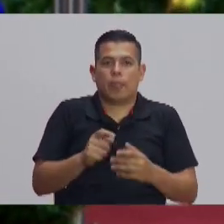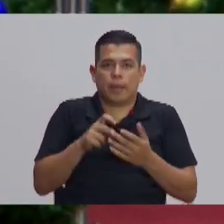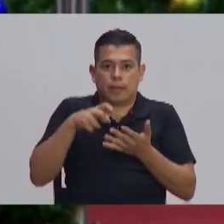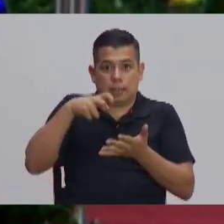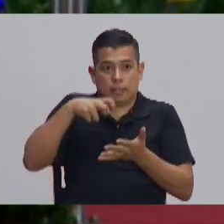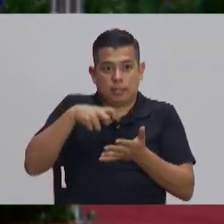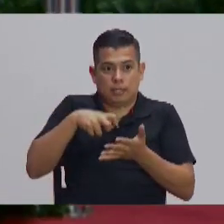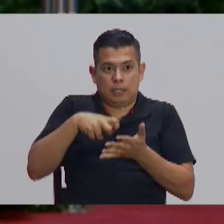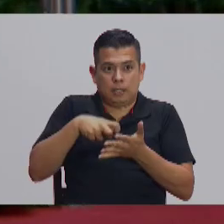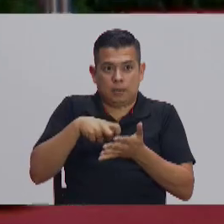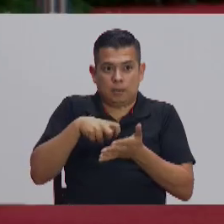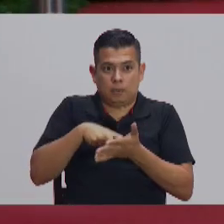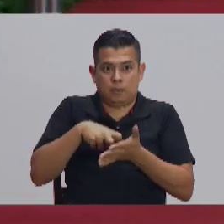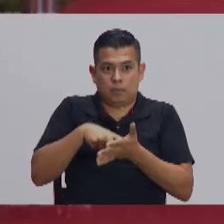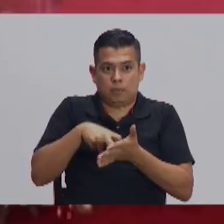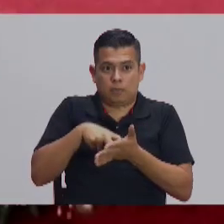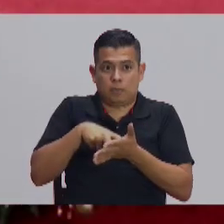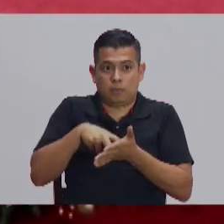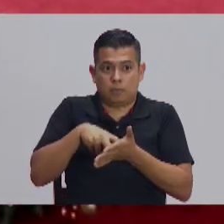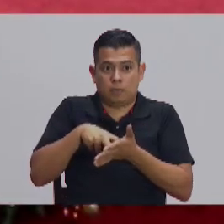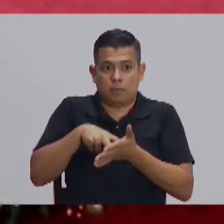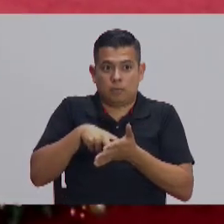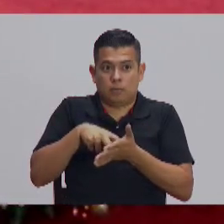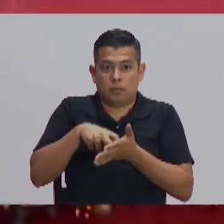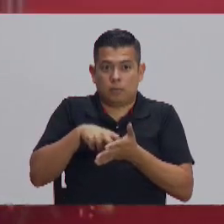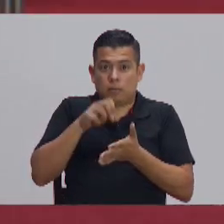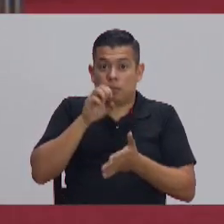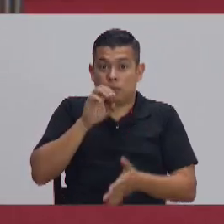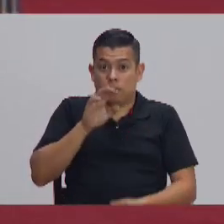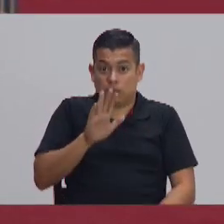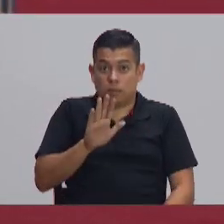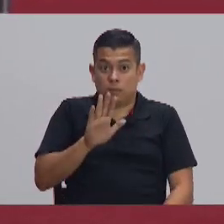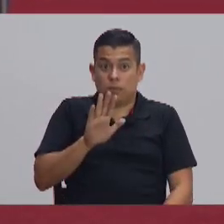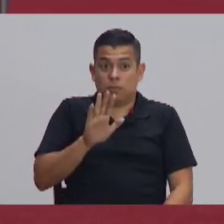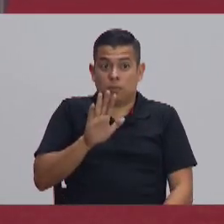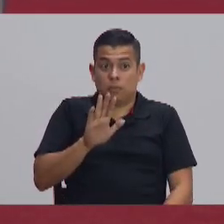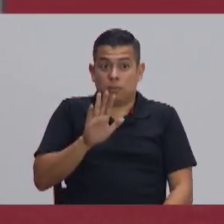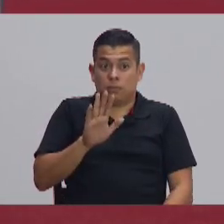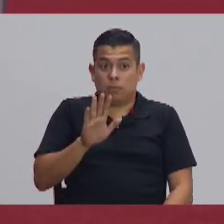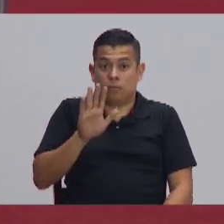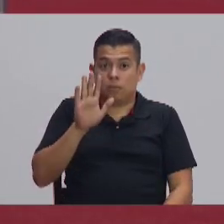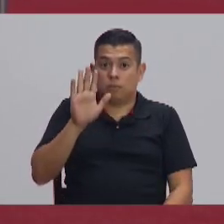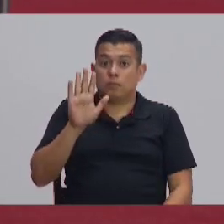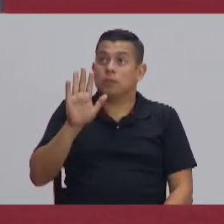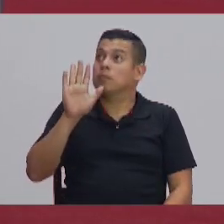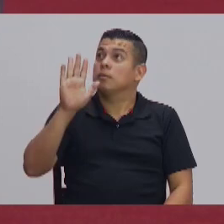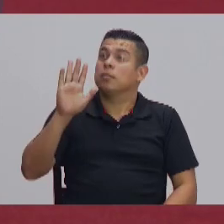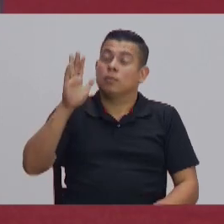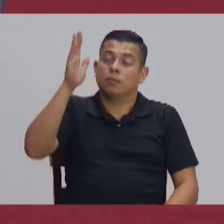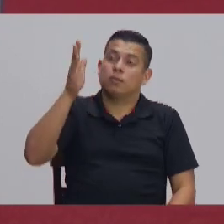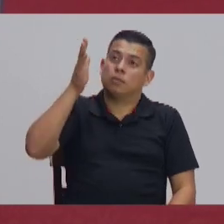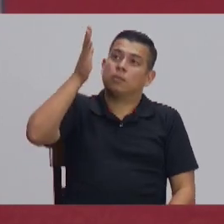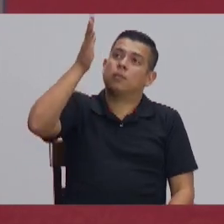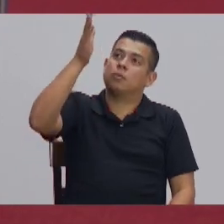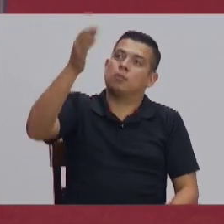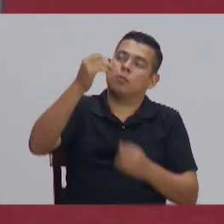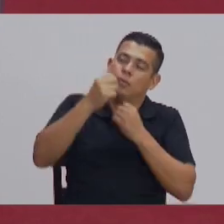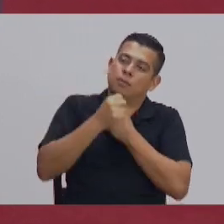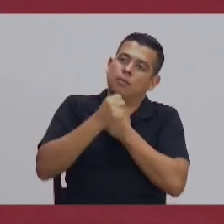sintamos y le decimos adiós cristo yo te